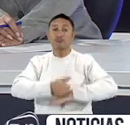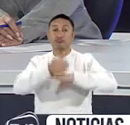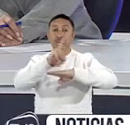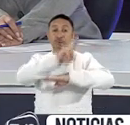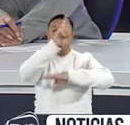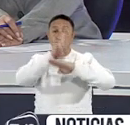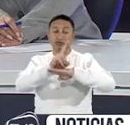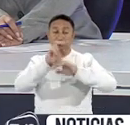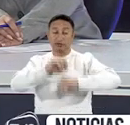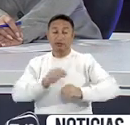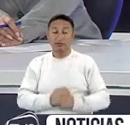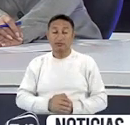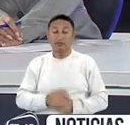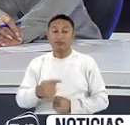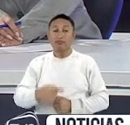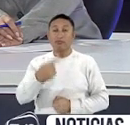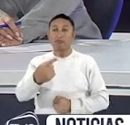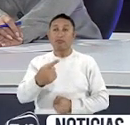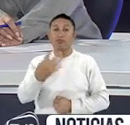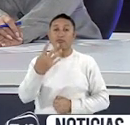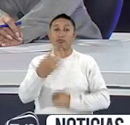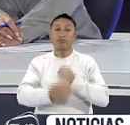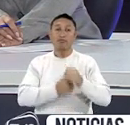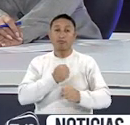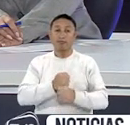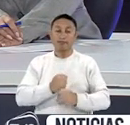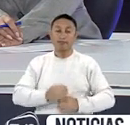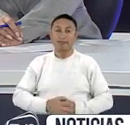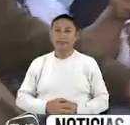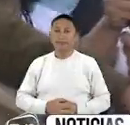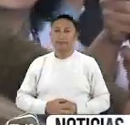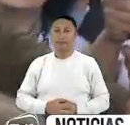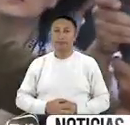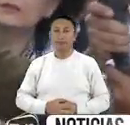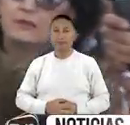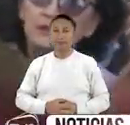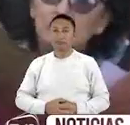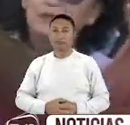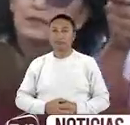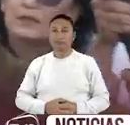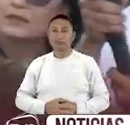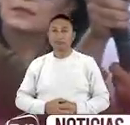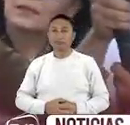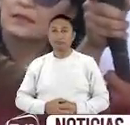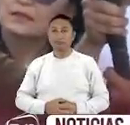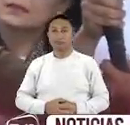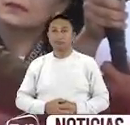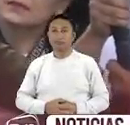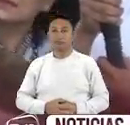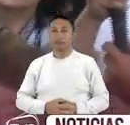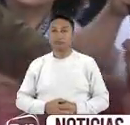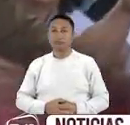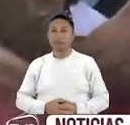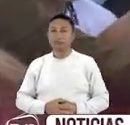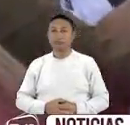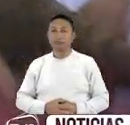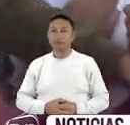casona universitaria por los próximos 4 años. ¡Viva nuestras autoridades! ¡Viva!